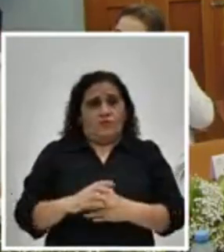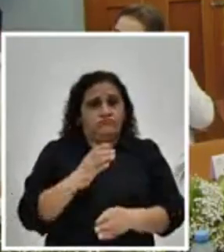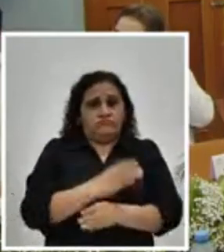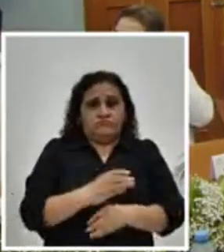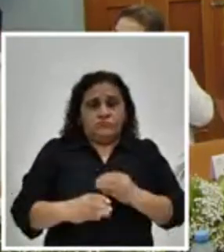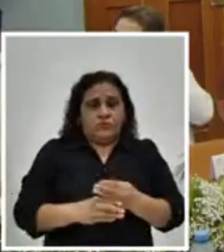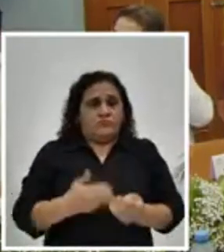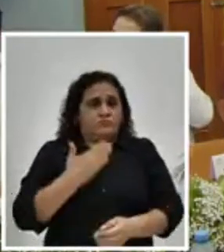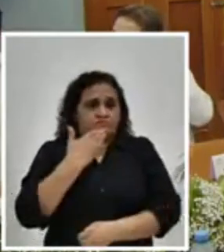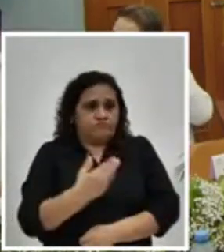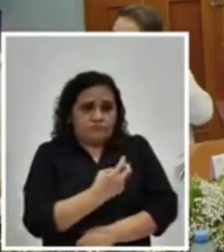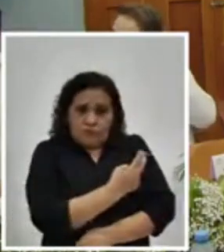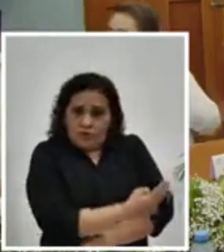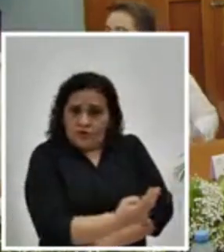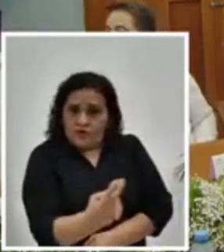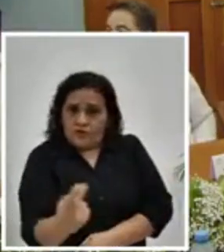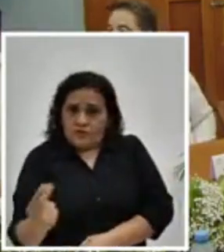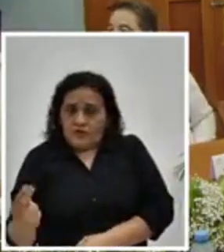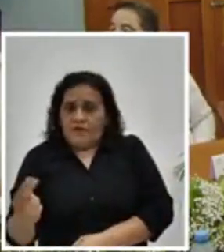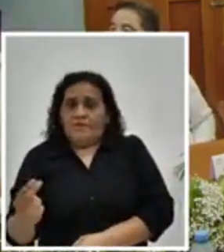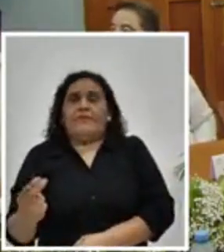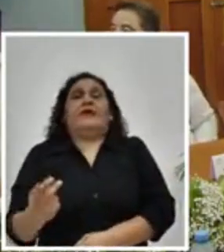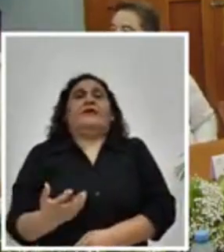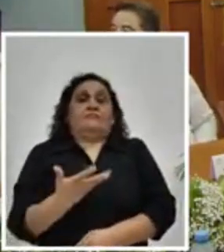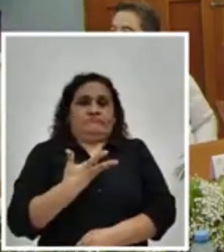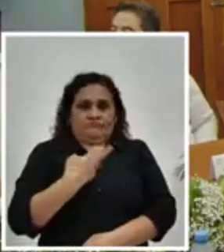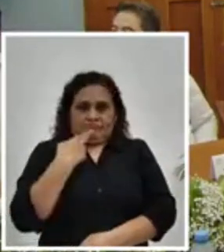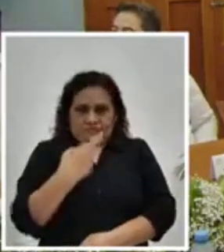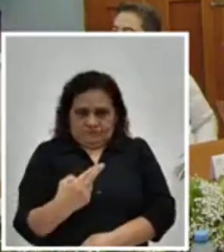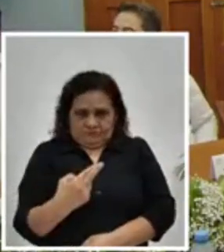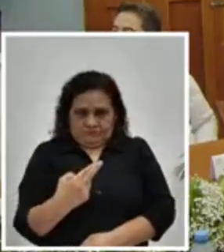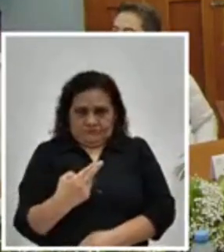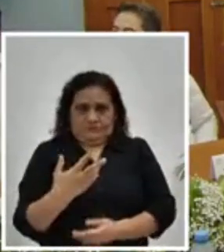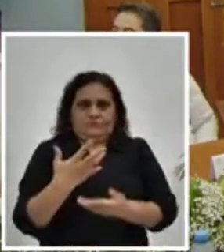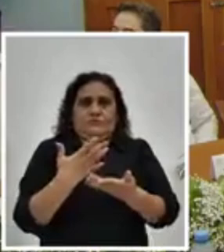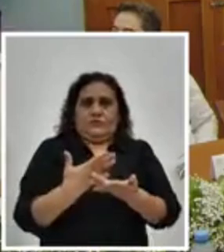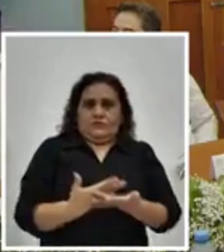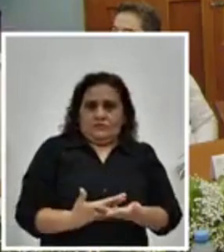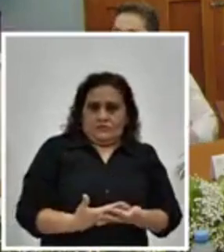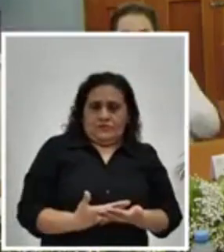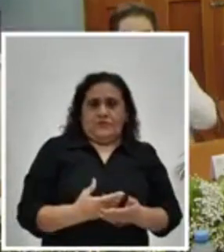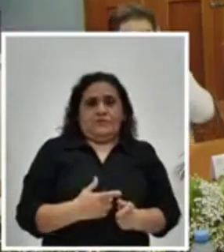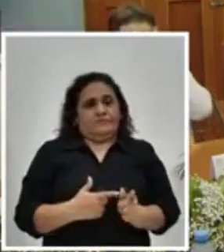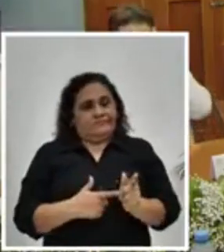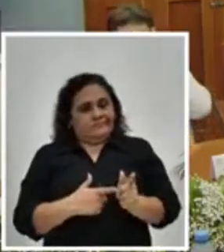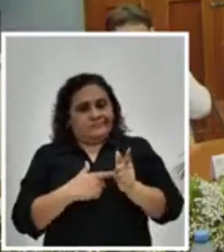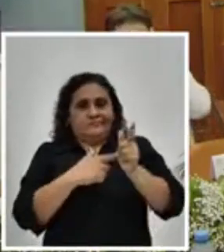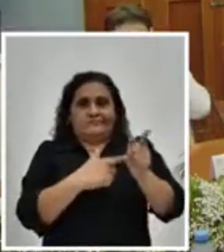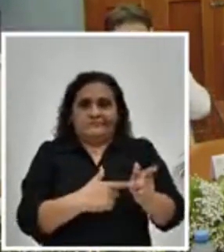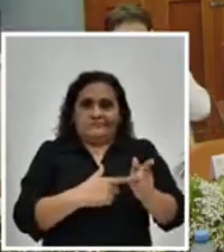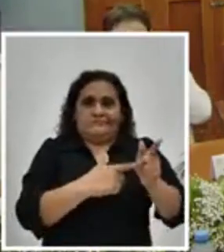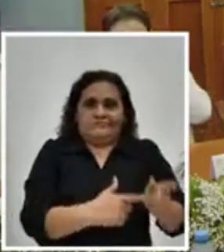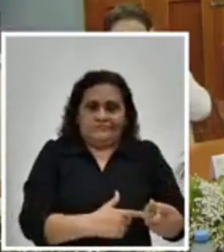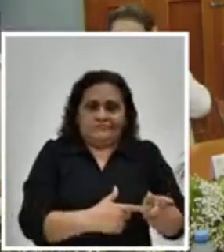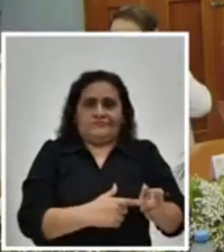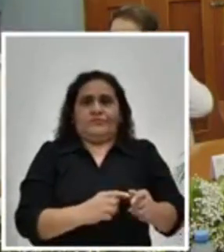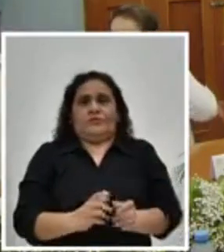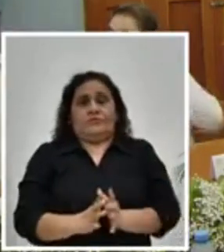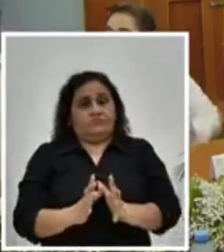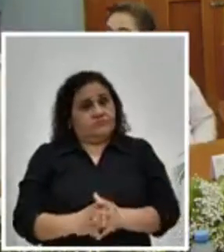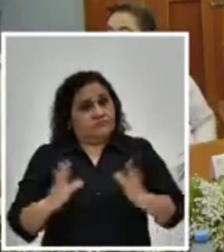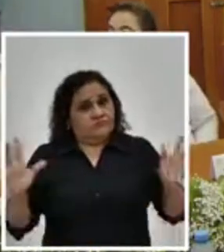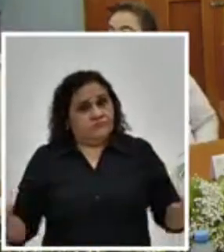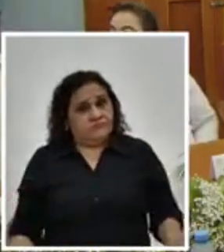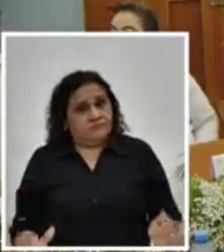sociedad para alcanzar los resultados que esperaban, dando continuidad al desarrollo del puerto, velando por